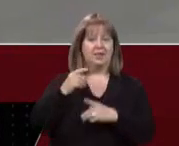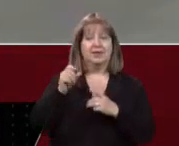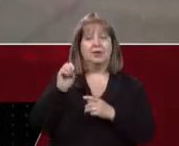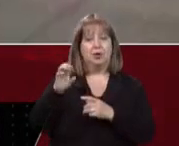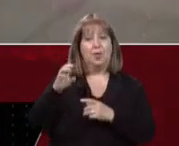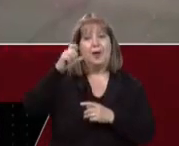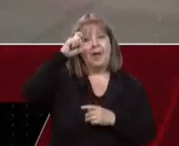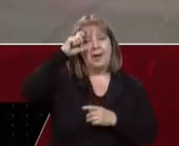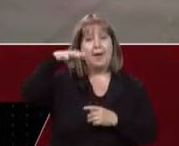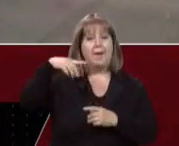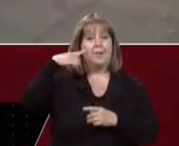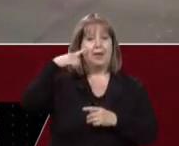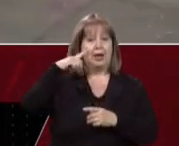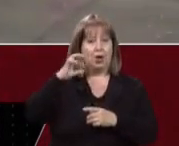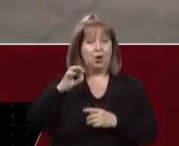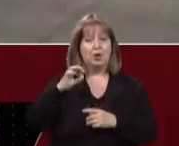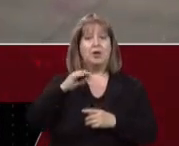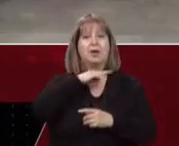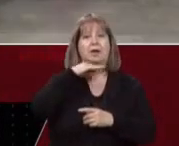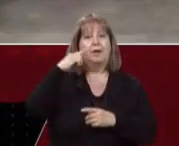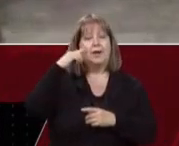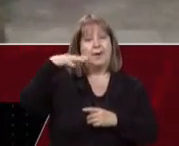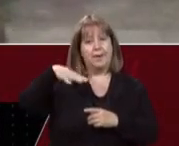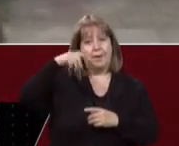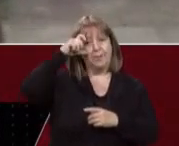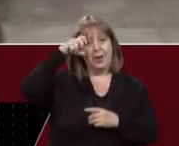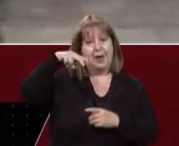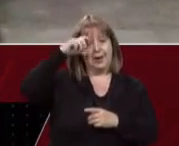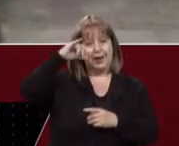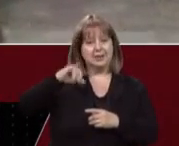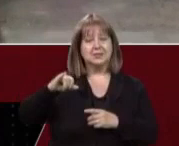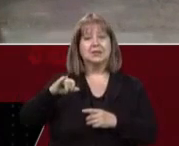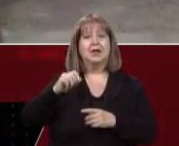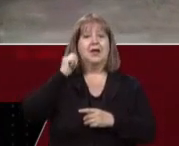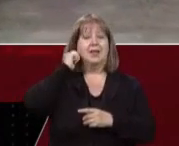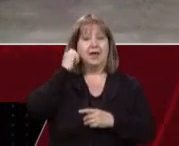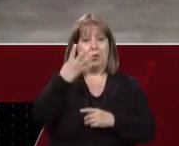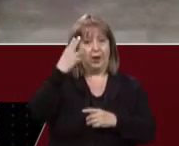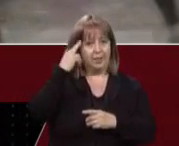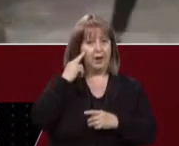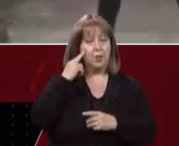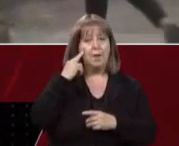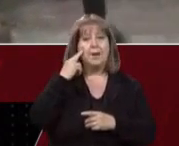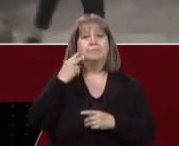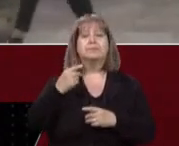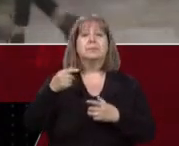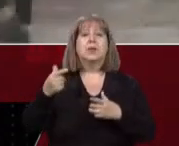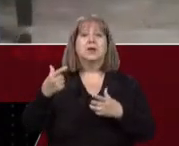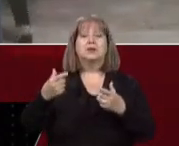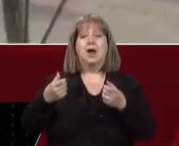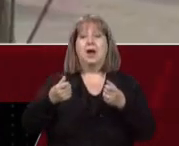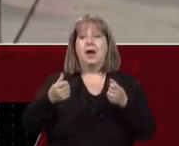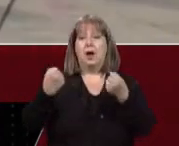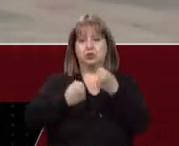Jiménez de 49 años perdió la vida tras ser atacado por dos maleantes que se desplazaban en un vehículo Y